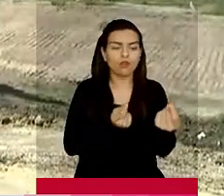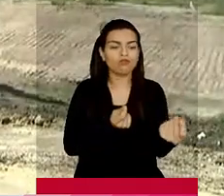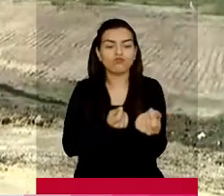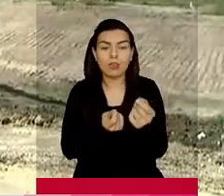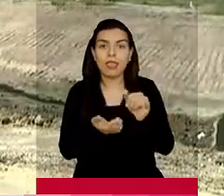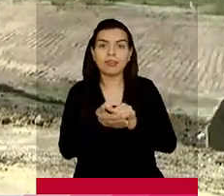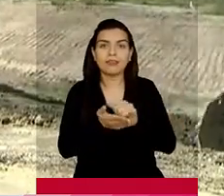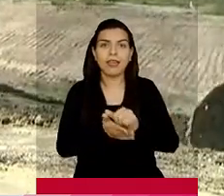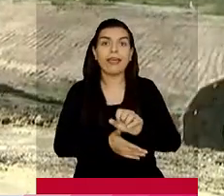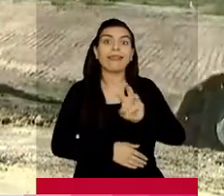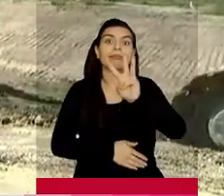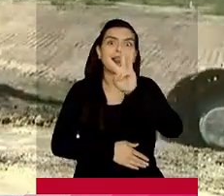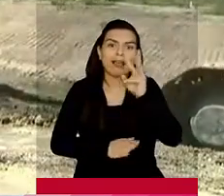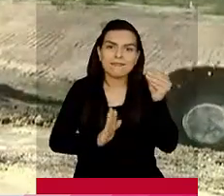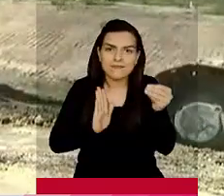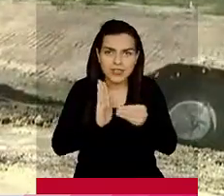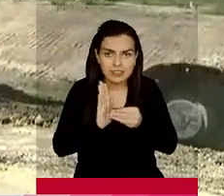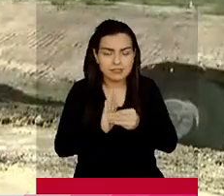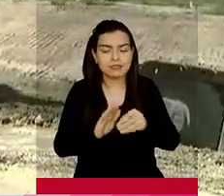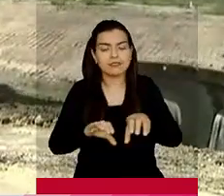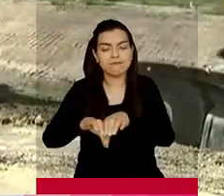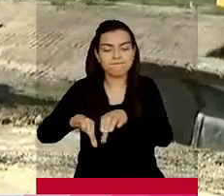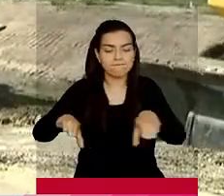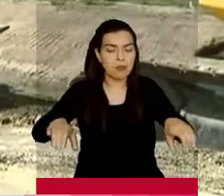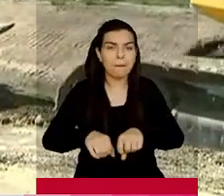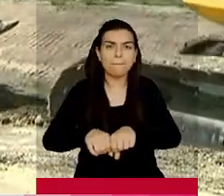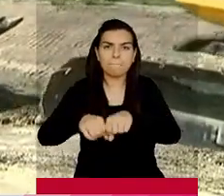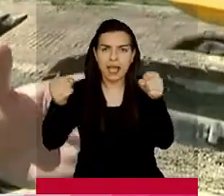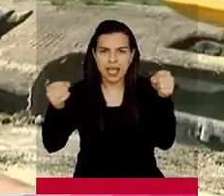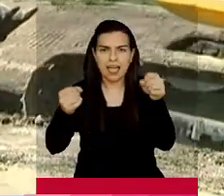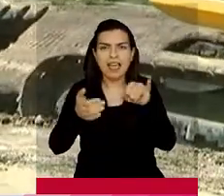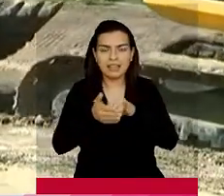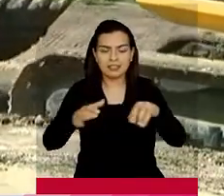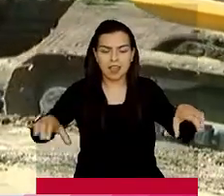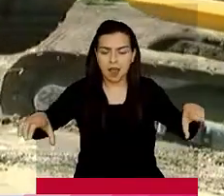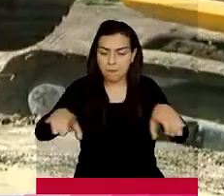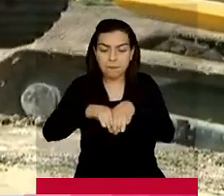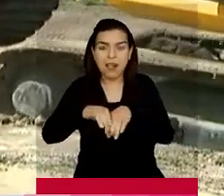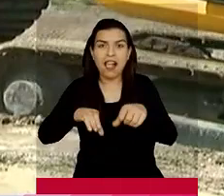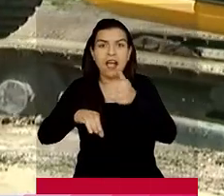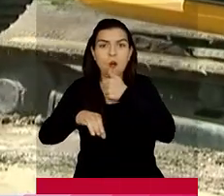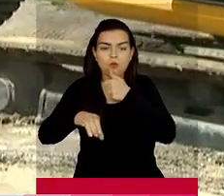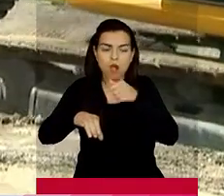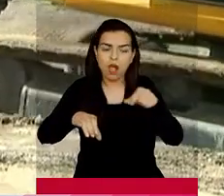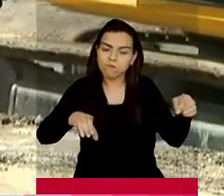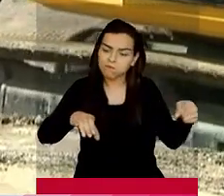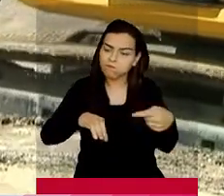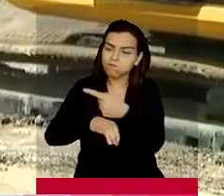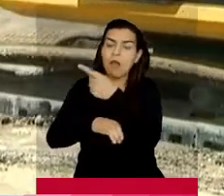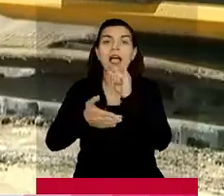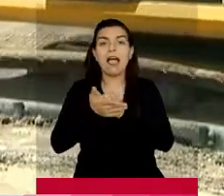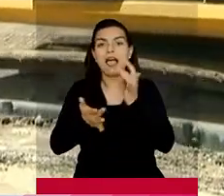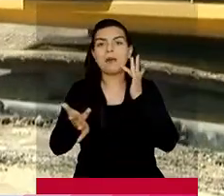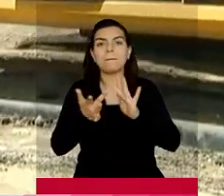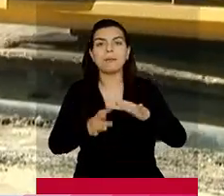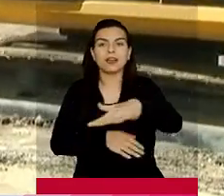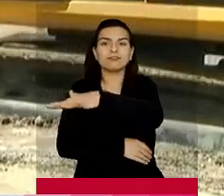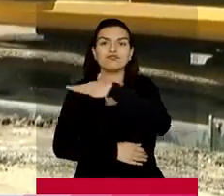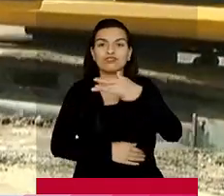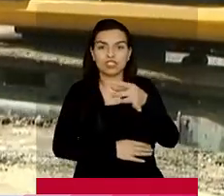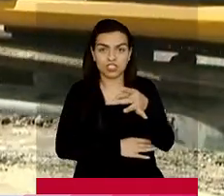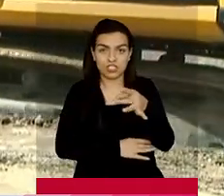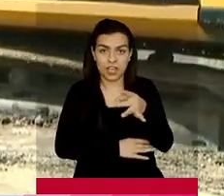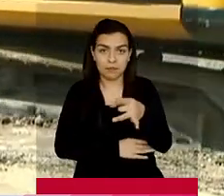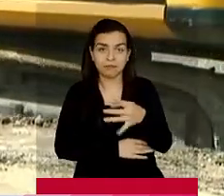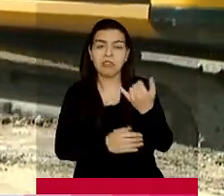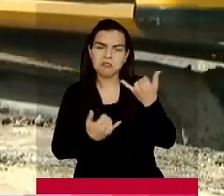ha presentado una ruptura, un desempate en la tubería que suministra el agua al municipio de Chía. Conversamos con el alcalde del municipio